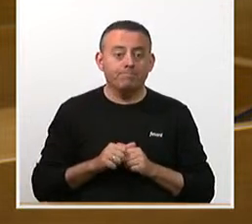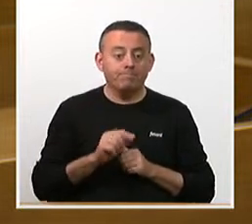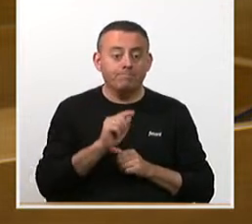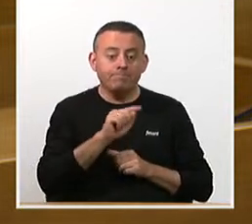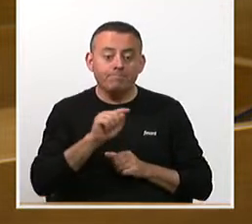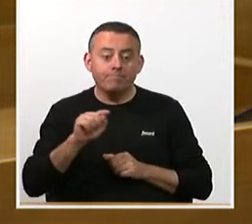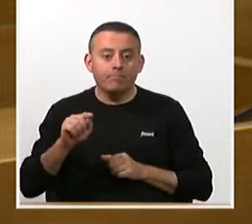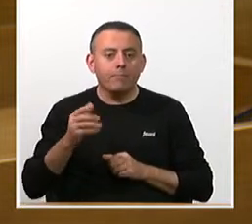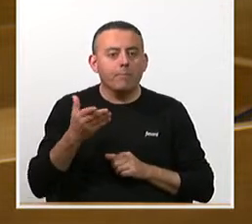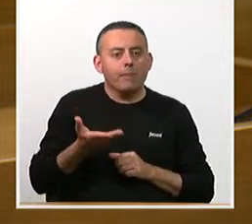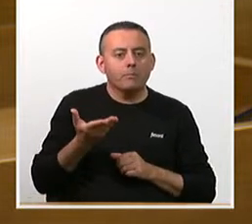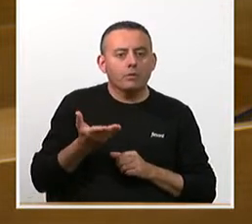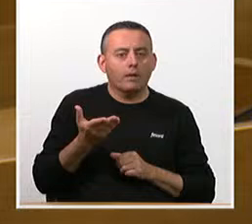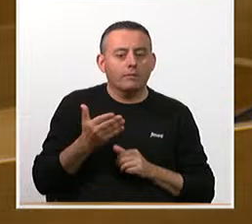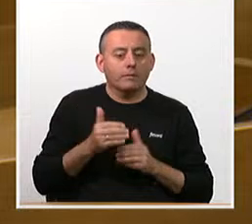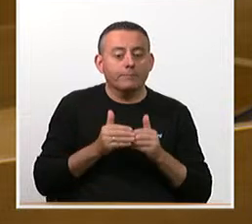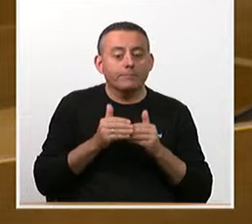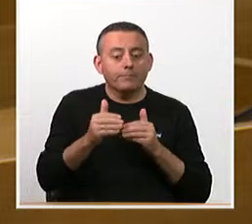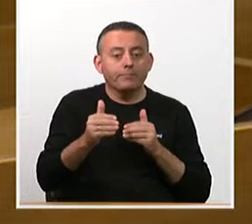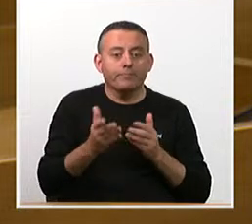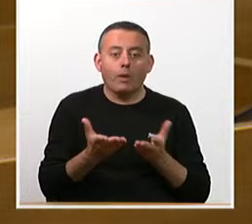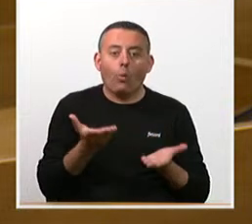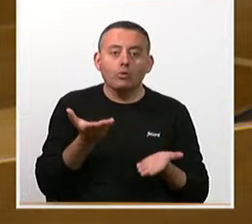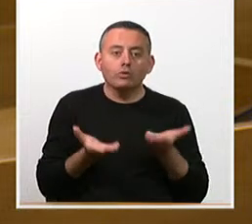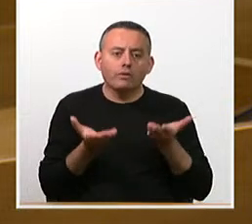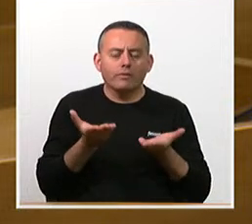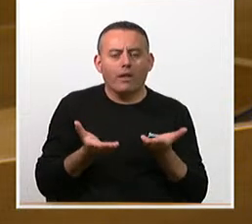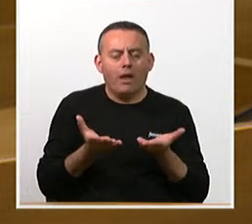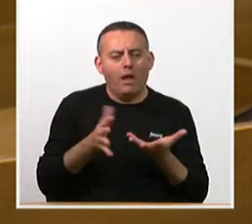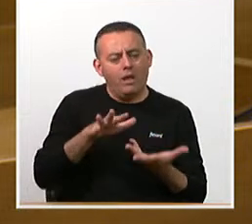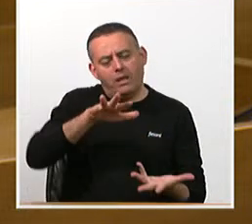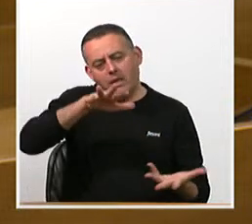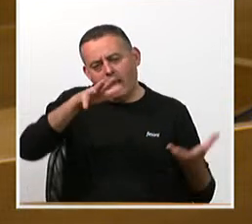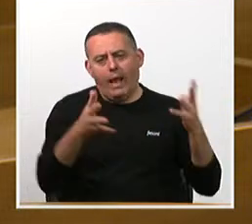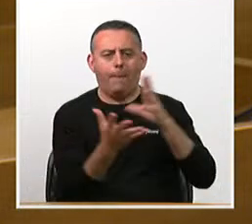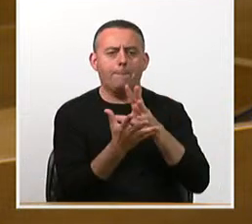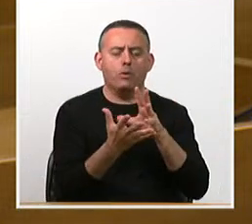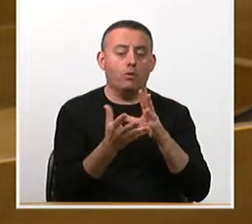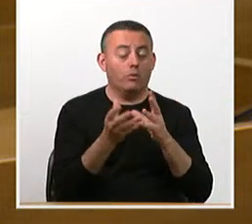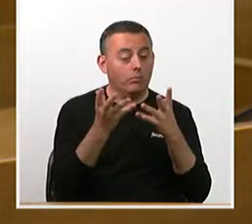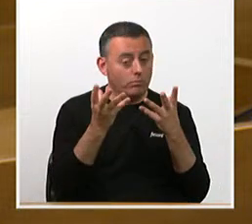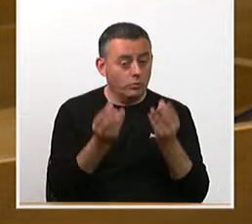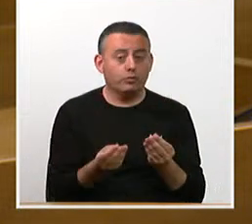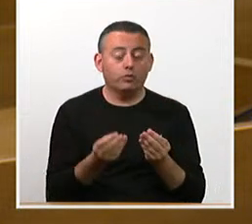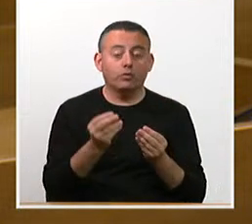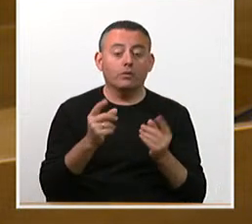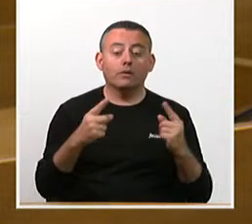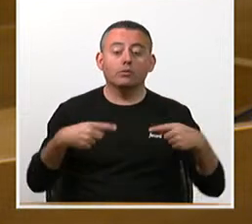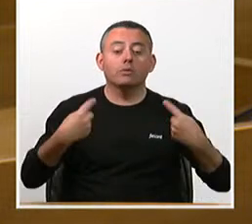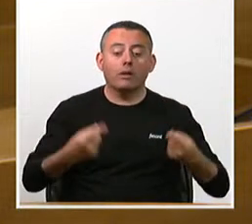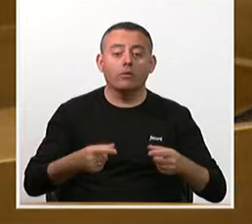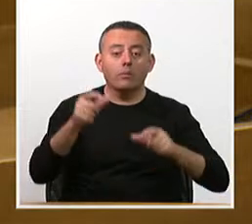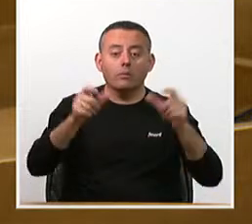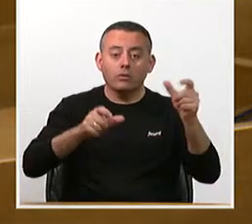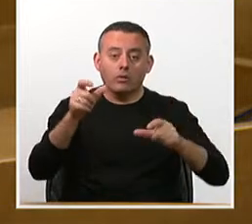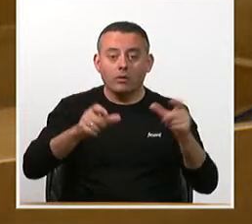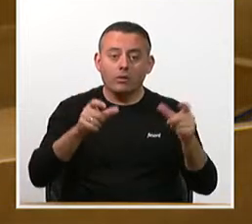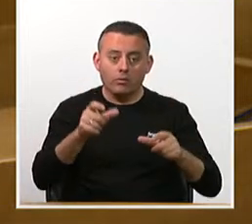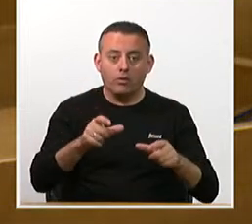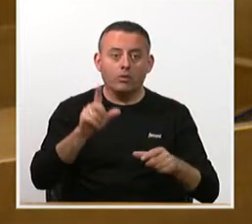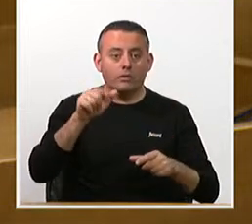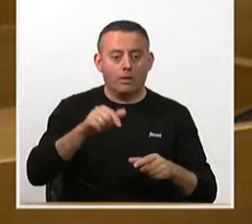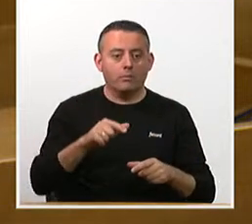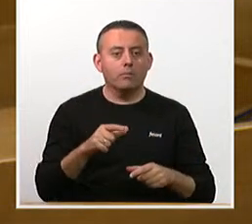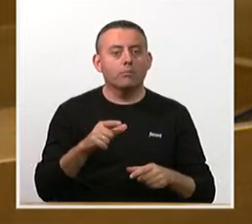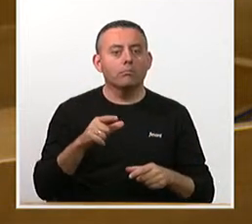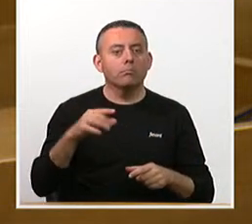radicalmente la forma en que se administra la Justicia con beneficios significativos para los ciudadanos Los profesionales del derecho